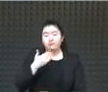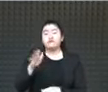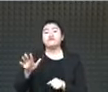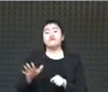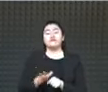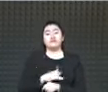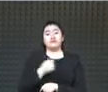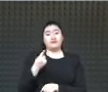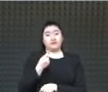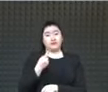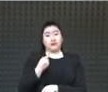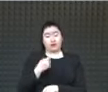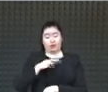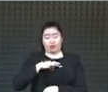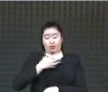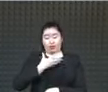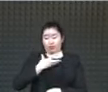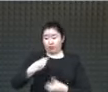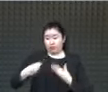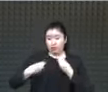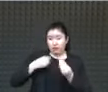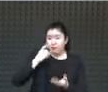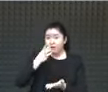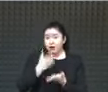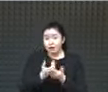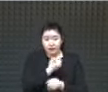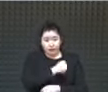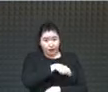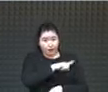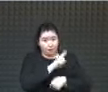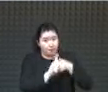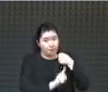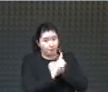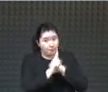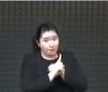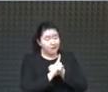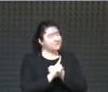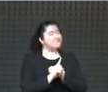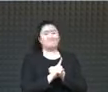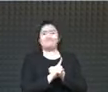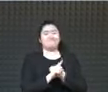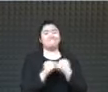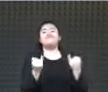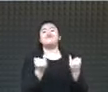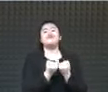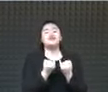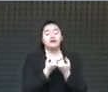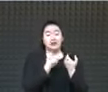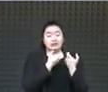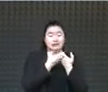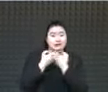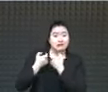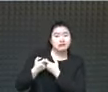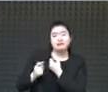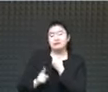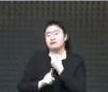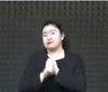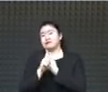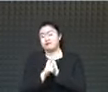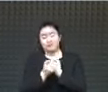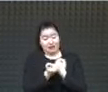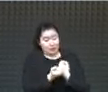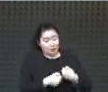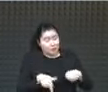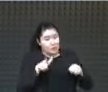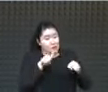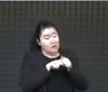pandemia pues no solamente fueron en salud, sino también económicos y también sociales. Entonces, la